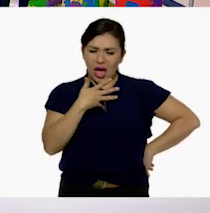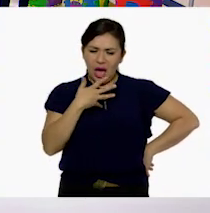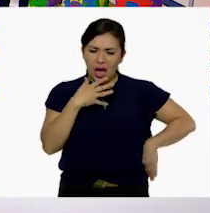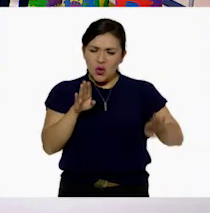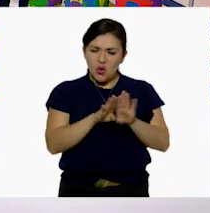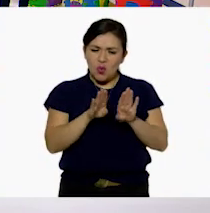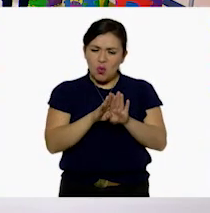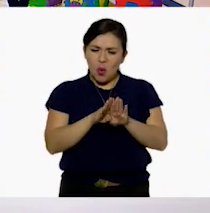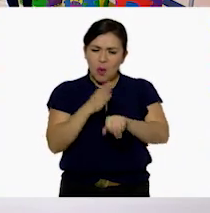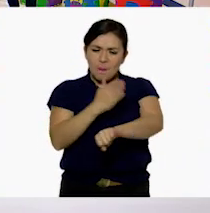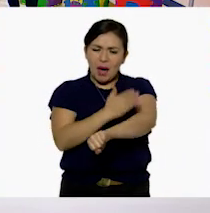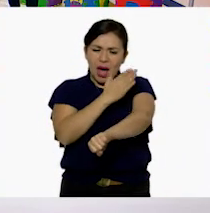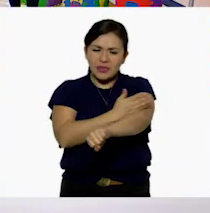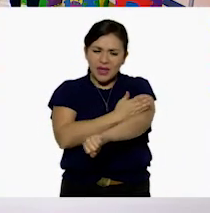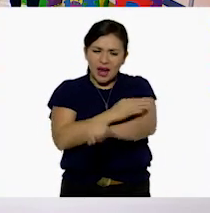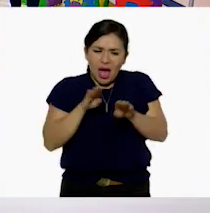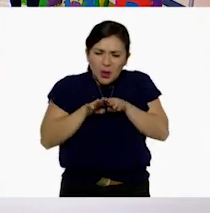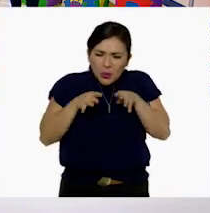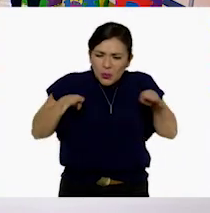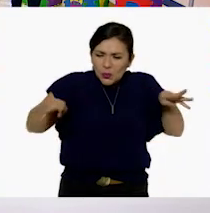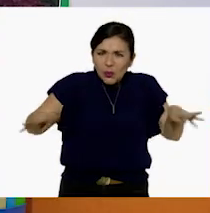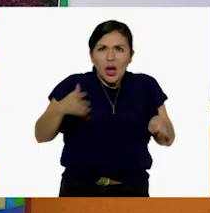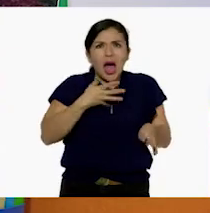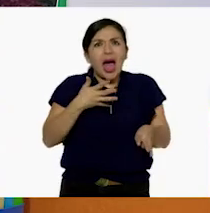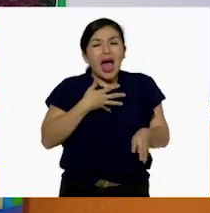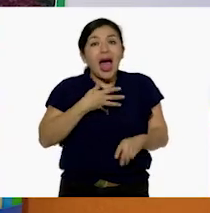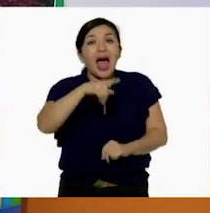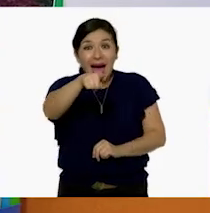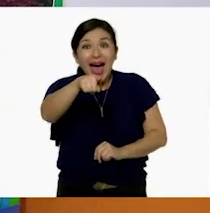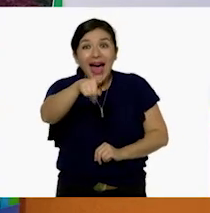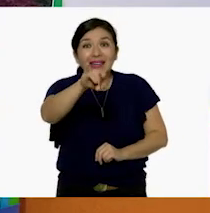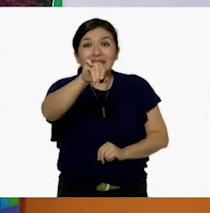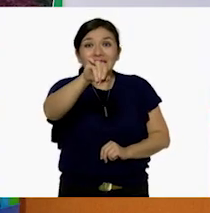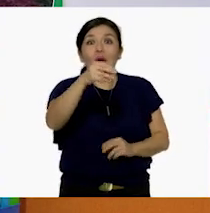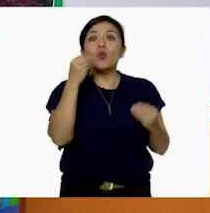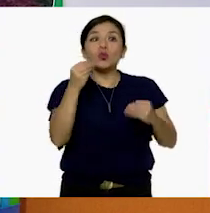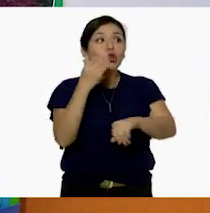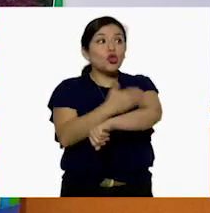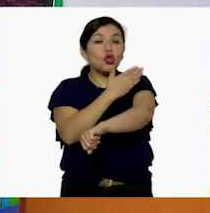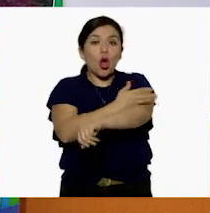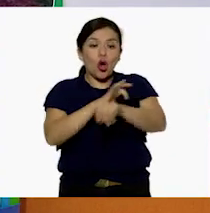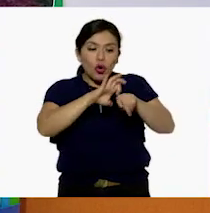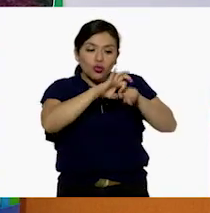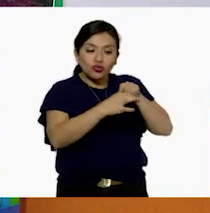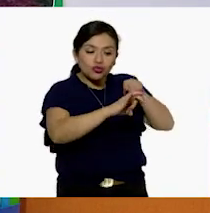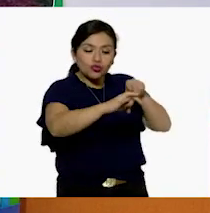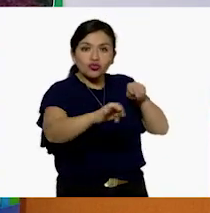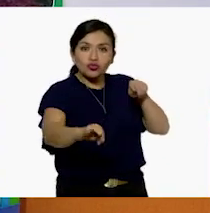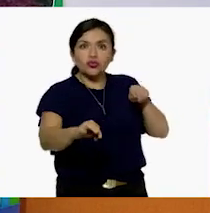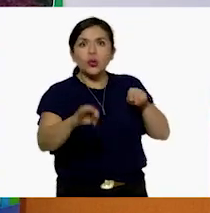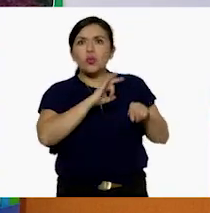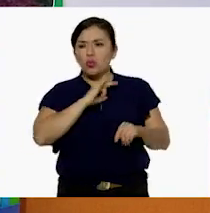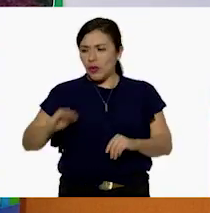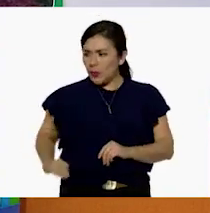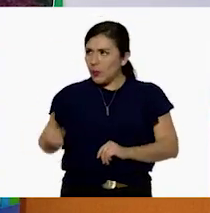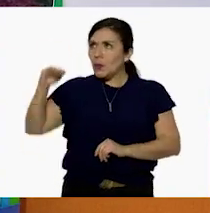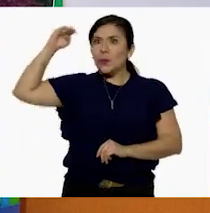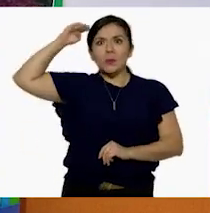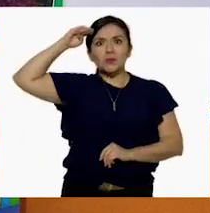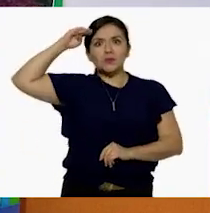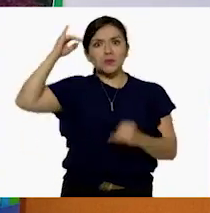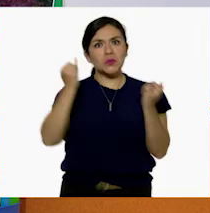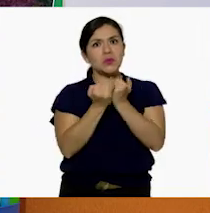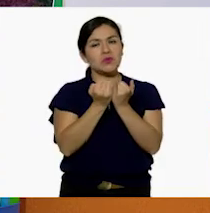troncos, tronquitos. Sí, muchos troncos delgados. Tienen razón. Tienen muchos troncos delgados y pueden medir más o menos lo que